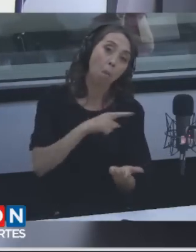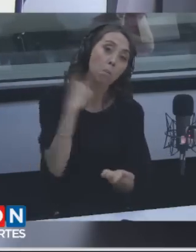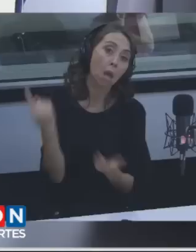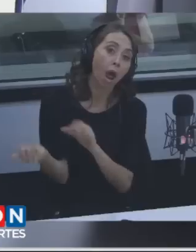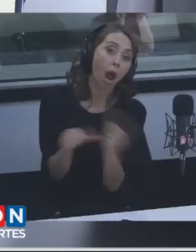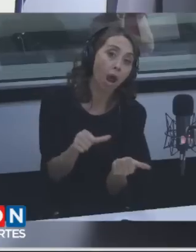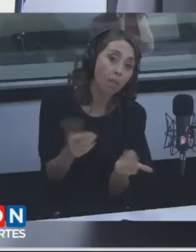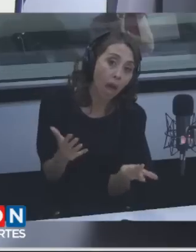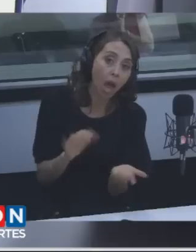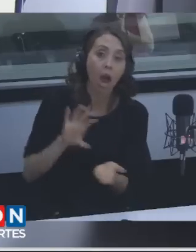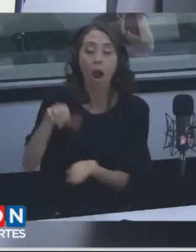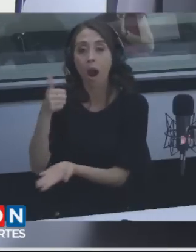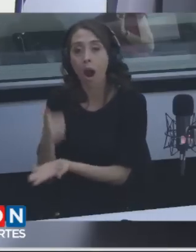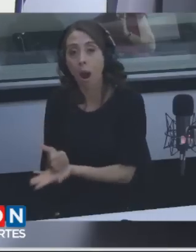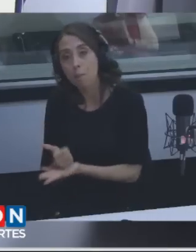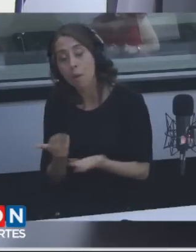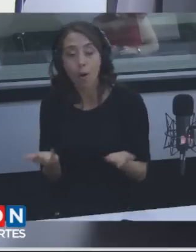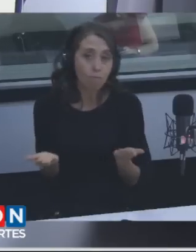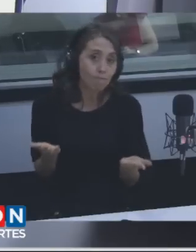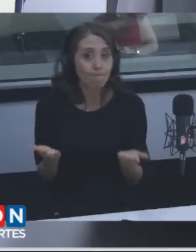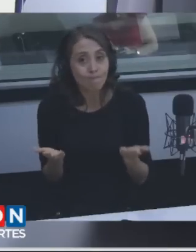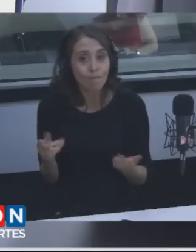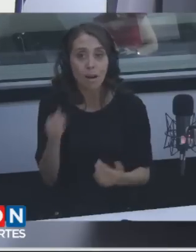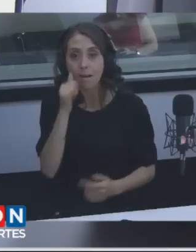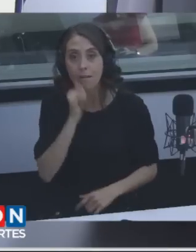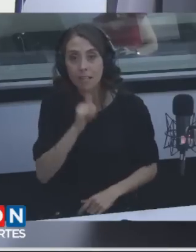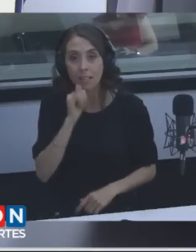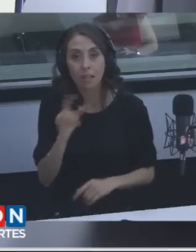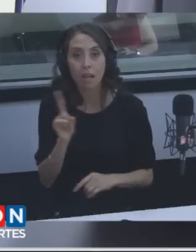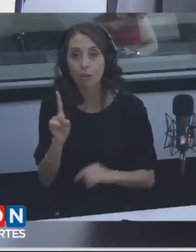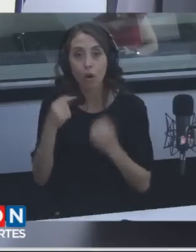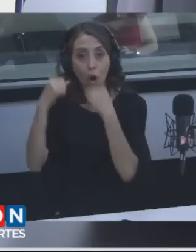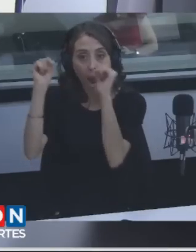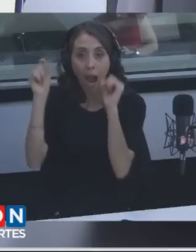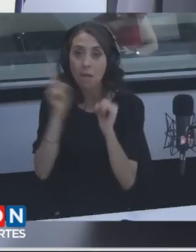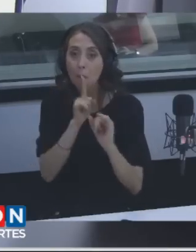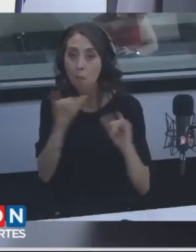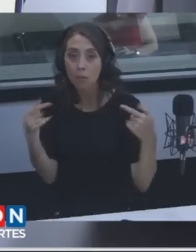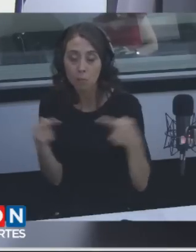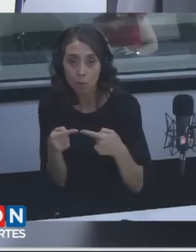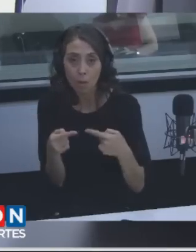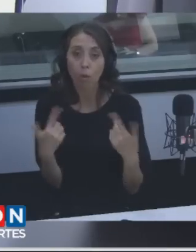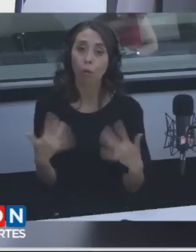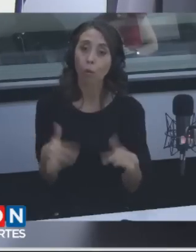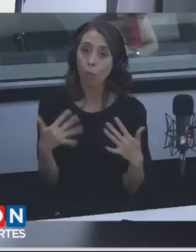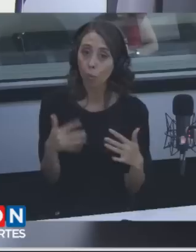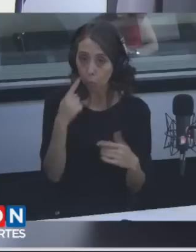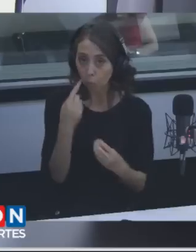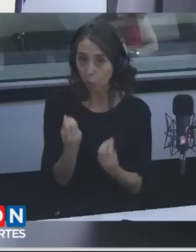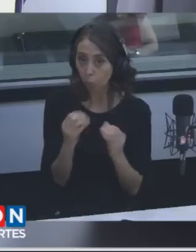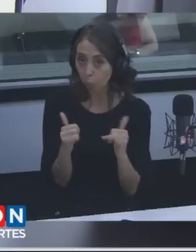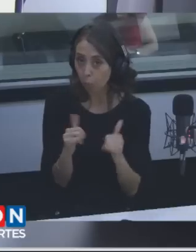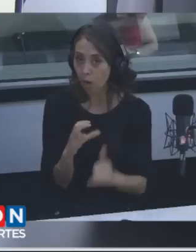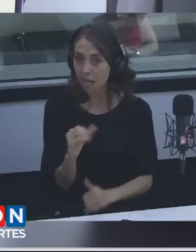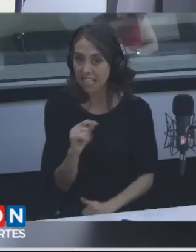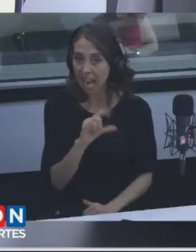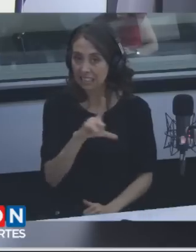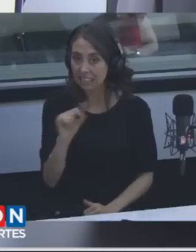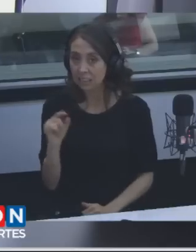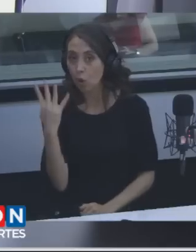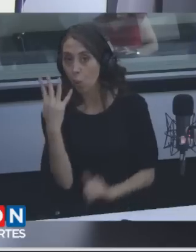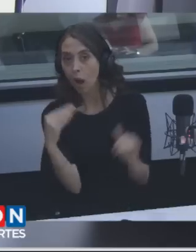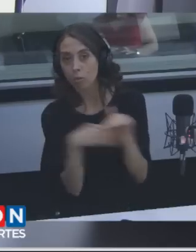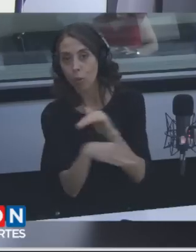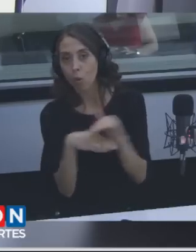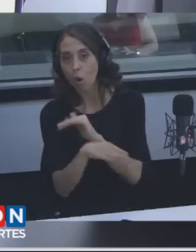Y puede perder y incluso ser campeón también, si es que... Iquique, ¿no es cierto?, no gana su último partido. Sí. Qué tremenda actuación la de Nico Castillo, autor de cuatro goles.